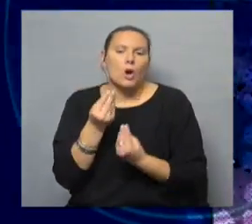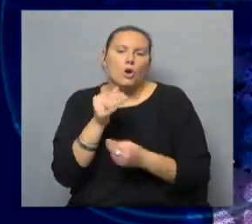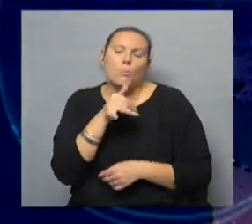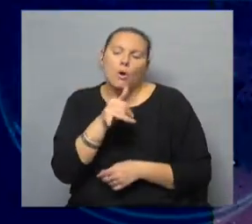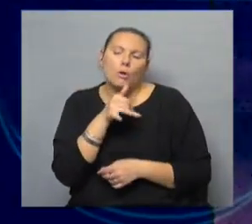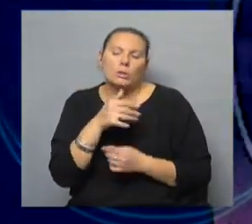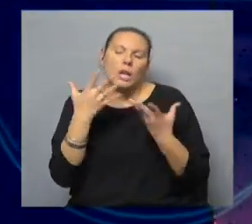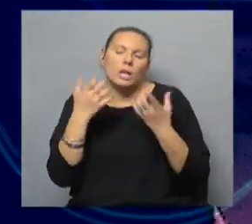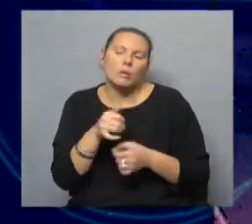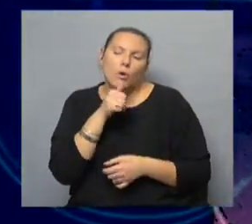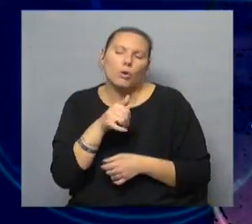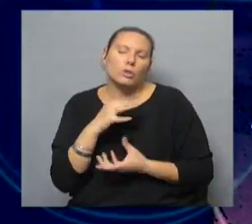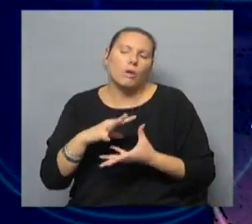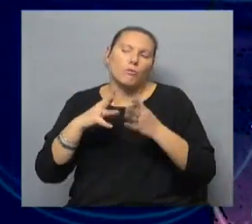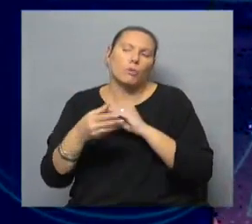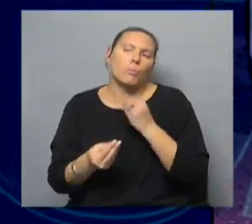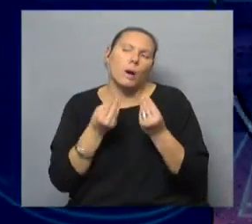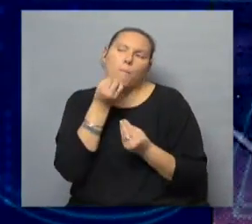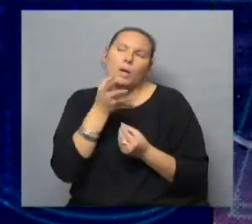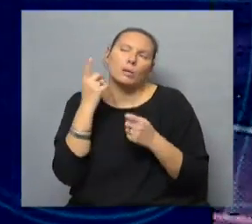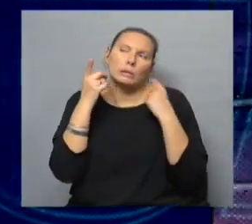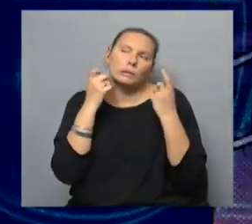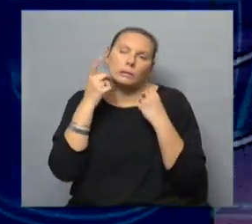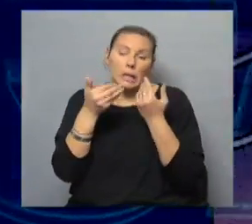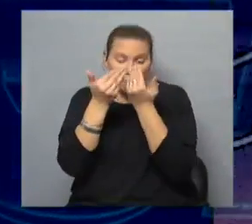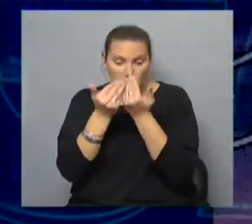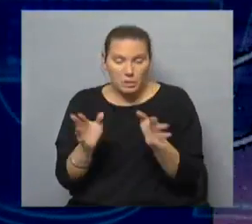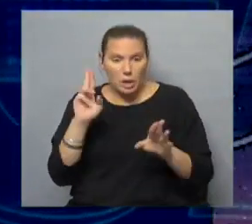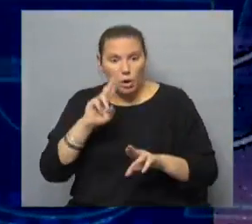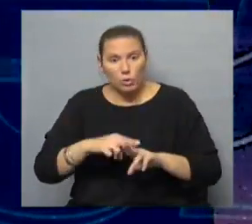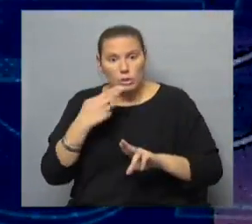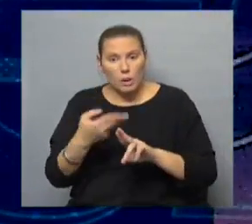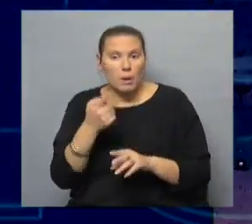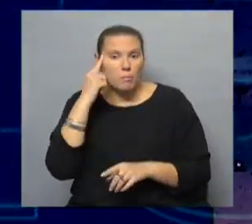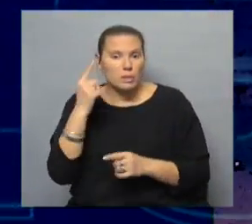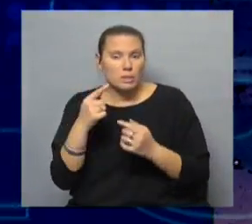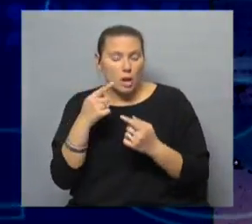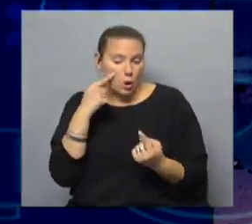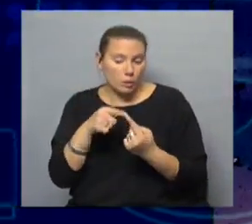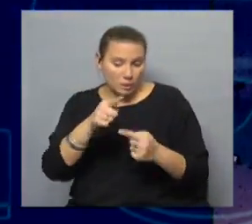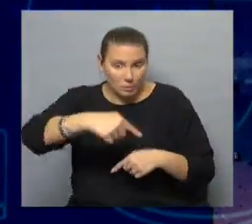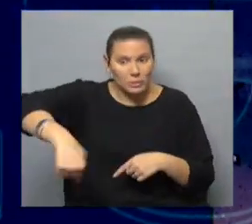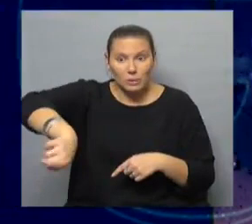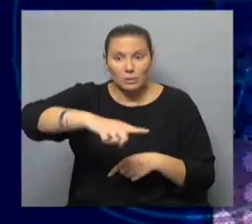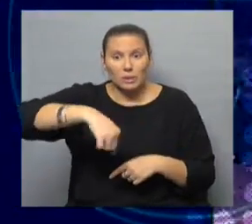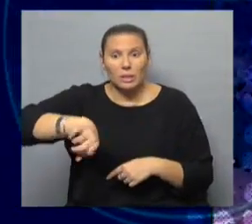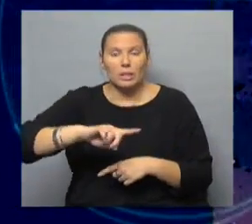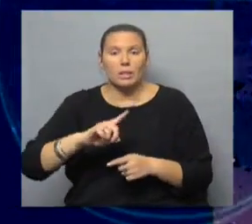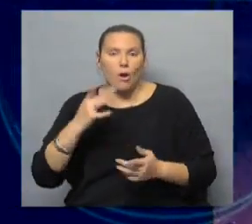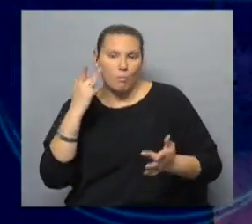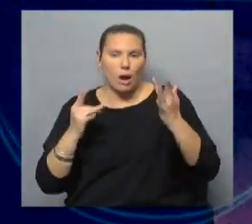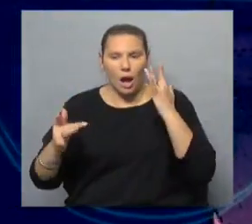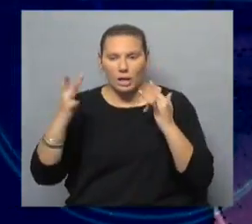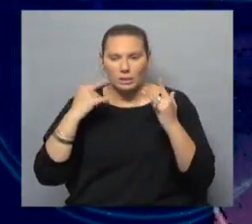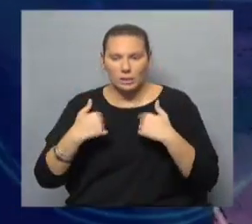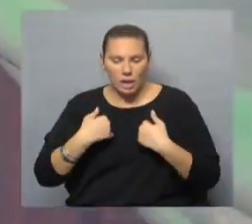queremos contarle. Y bueno, ahí fue el punto de inicio para repensar lo que hacemos para ellos, ¿no? Y que nos mueve de lugar como artistas y